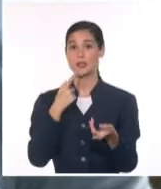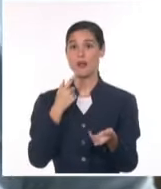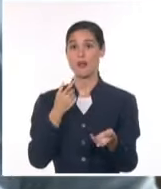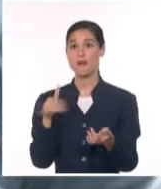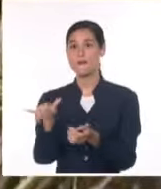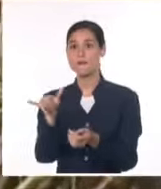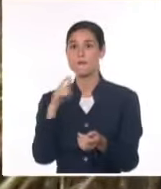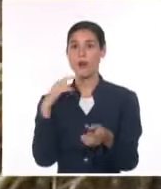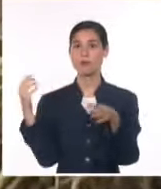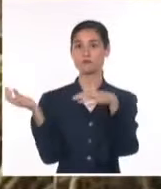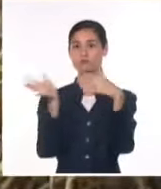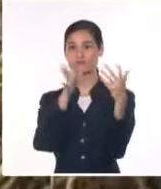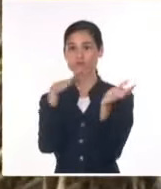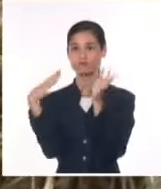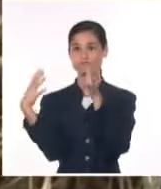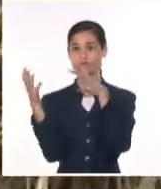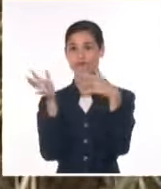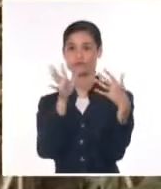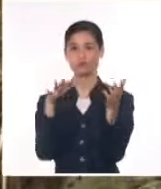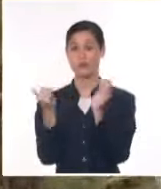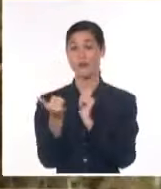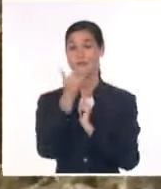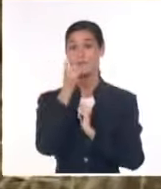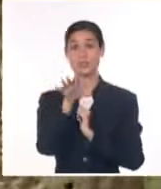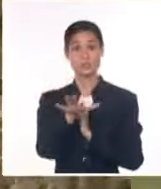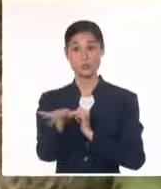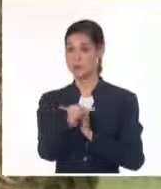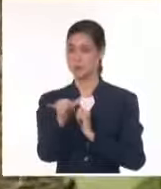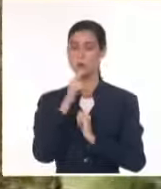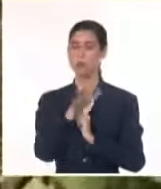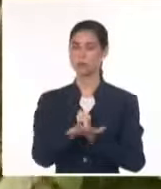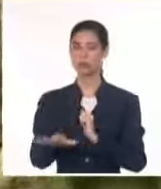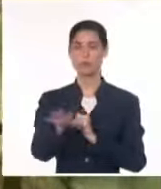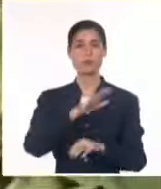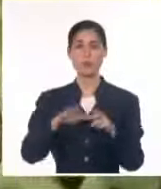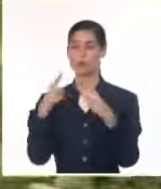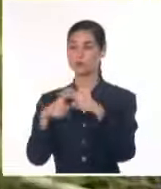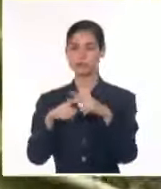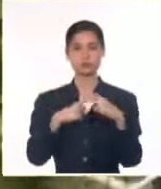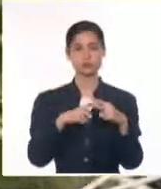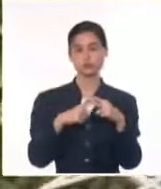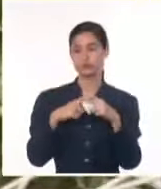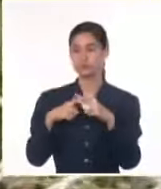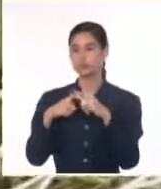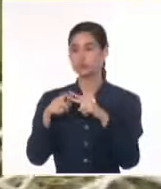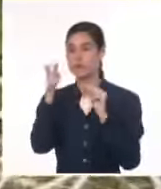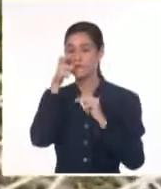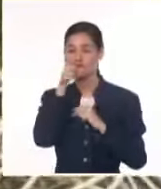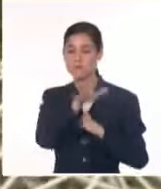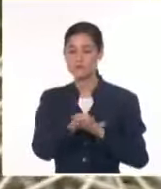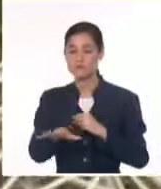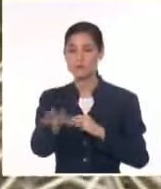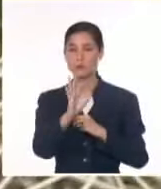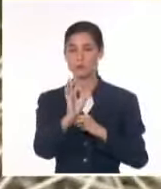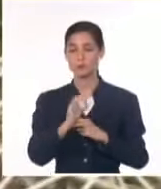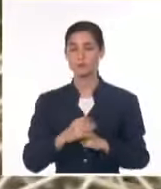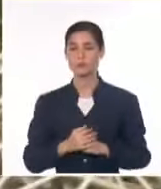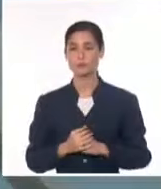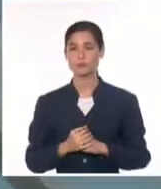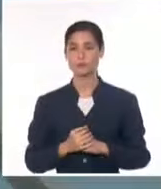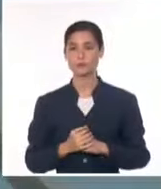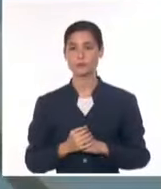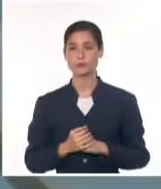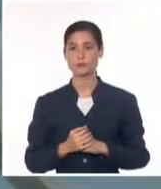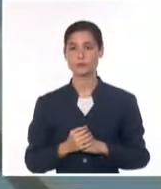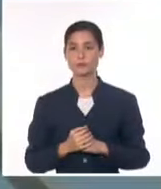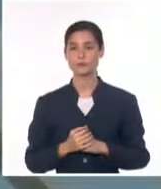los vientos y combinado con los árboles que teníamos alrededor sí causó una destrucción importante en esta infraestructura. En cuanto